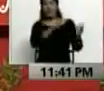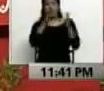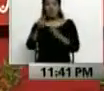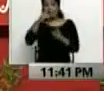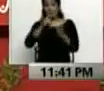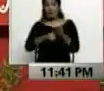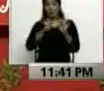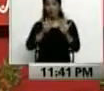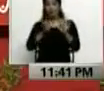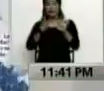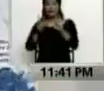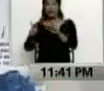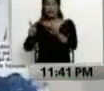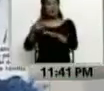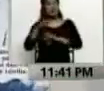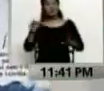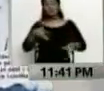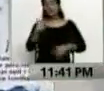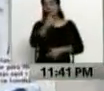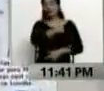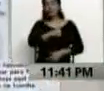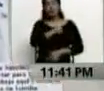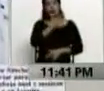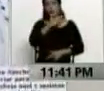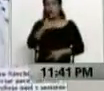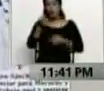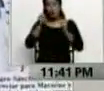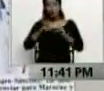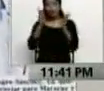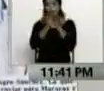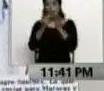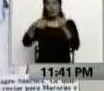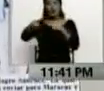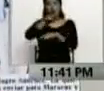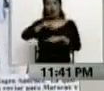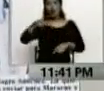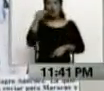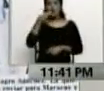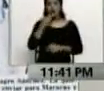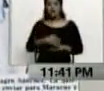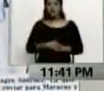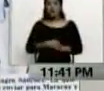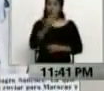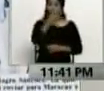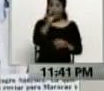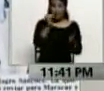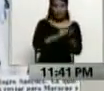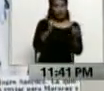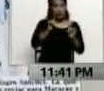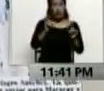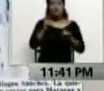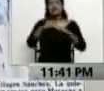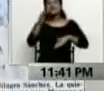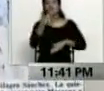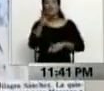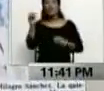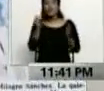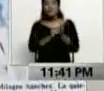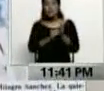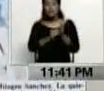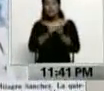77 ha sido hipotecado el futuro del país al negar oportunidad de estudio a los jóvenes no son 40,000 sino